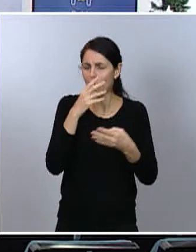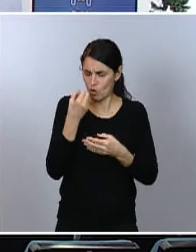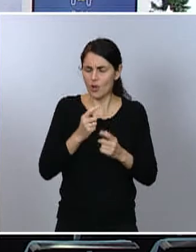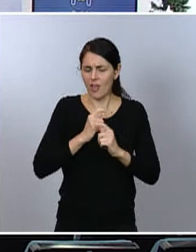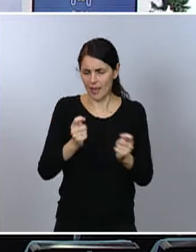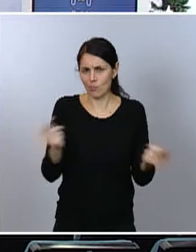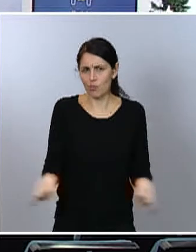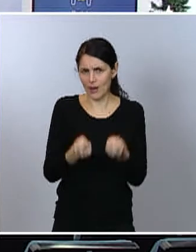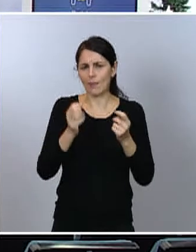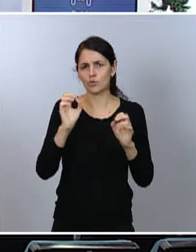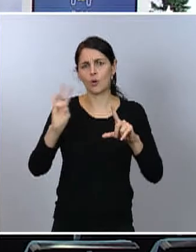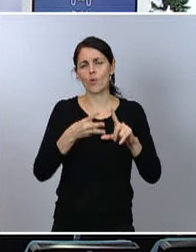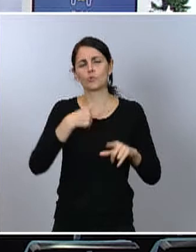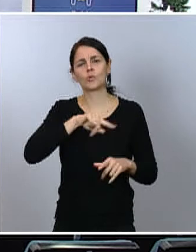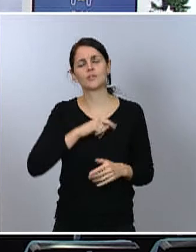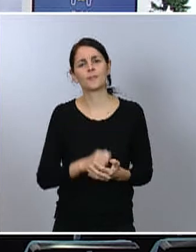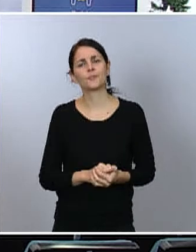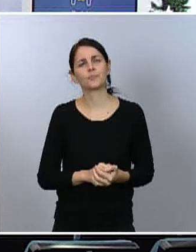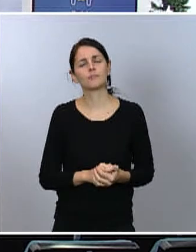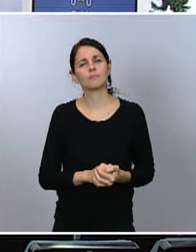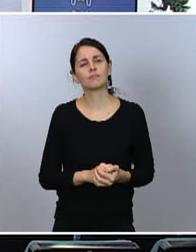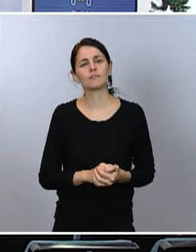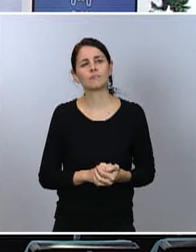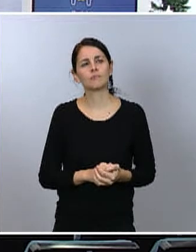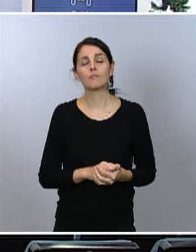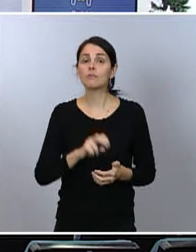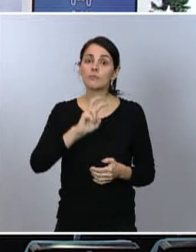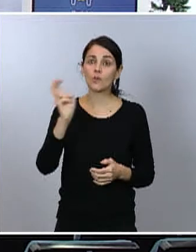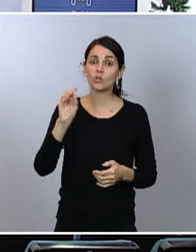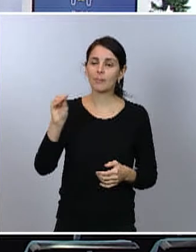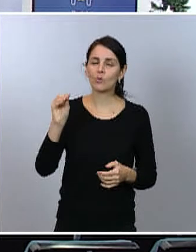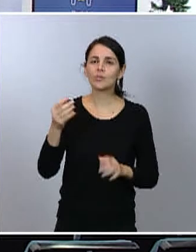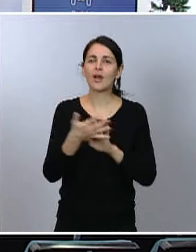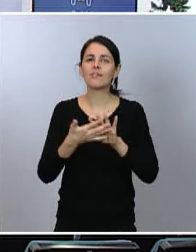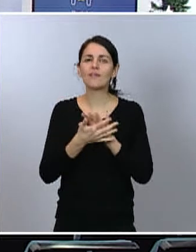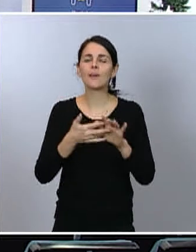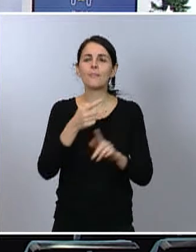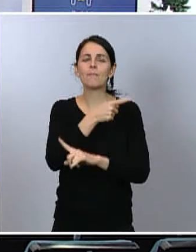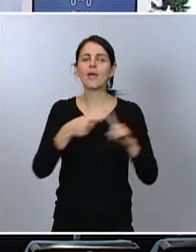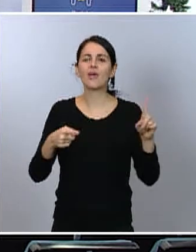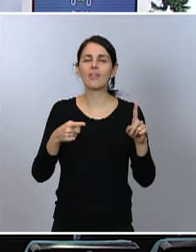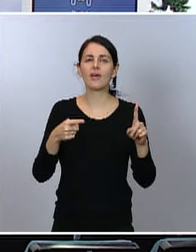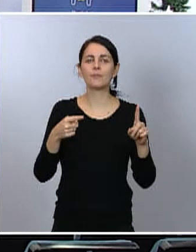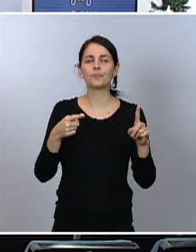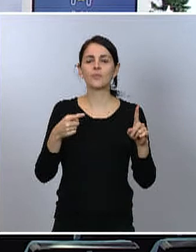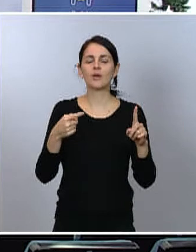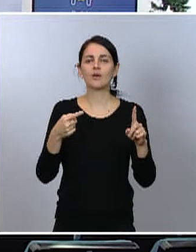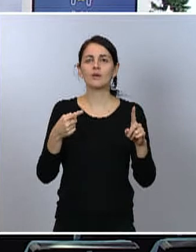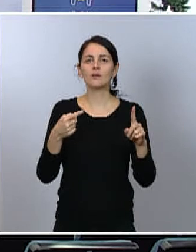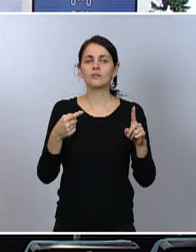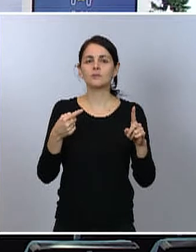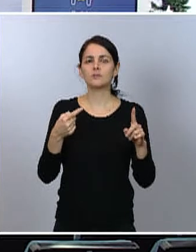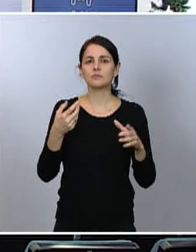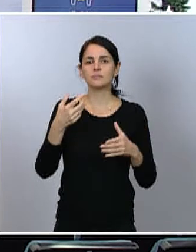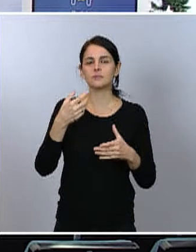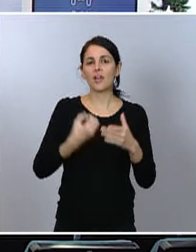Planteaba otra pregunta que era sobre si la media de seroprevalencia podría estar ralentizando los contagios en algunos